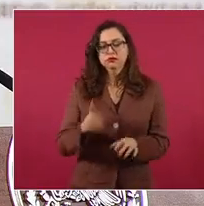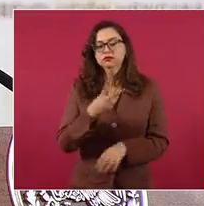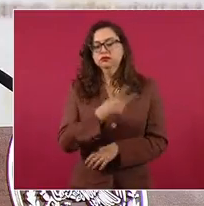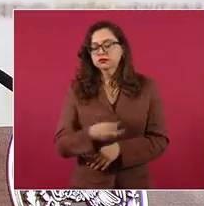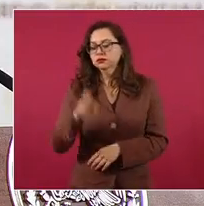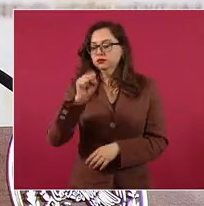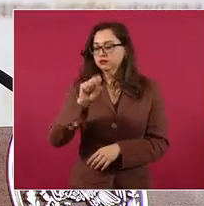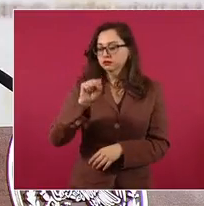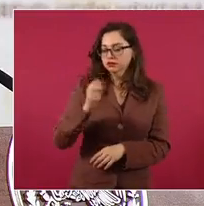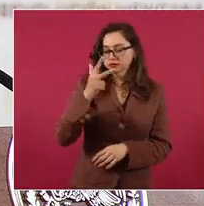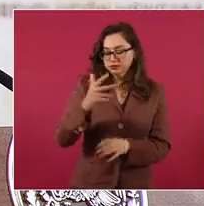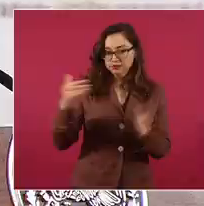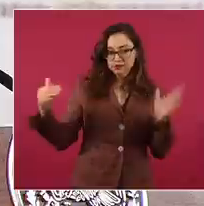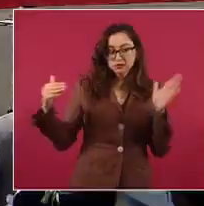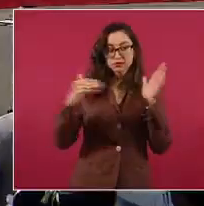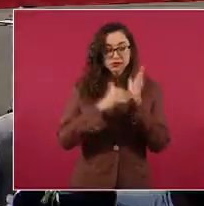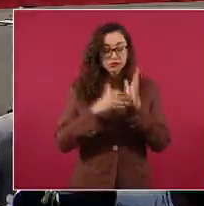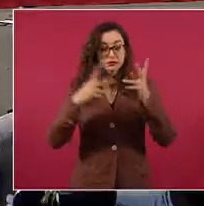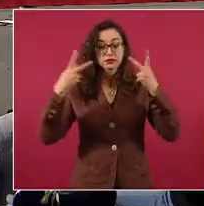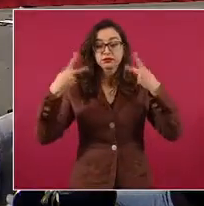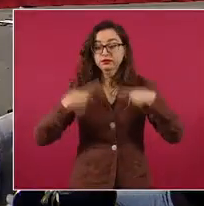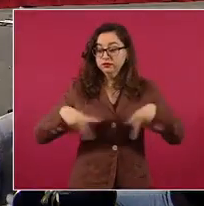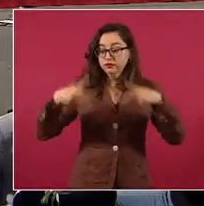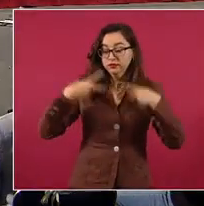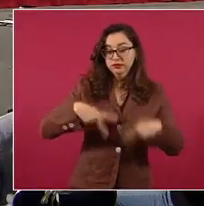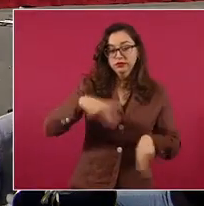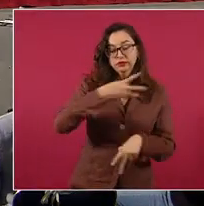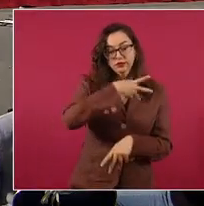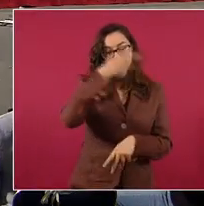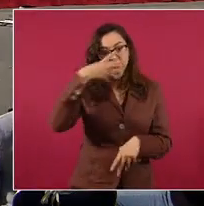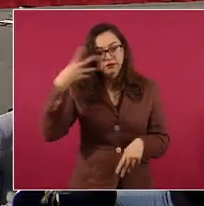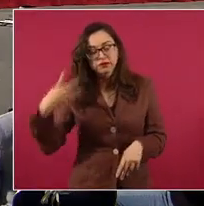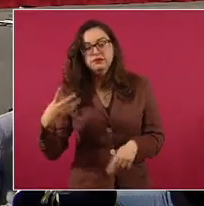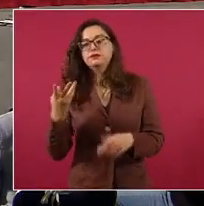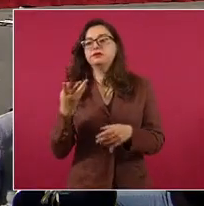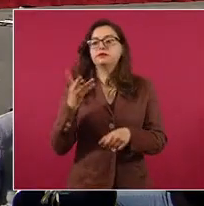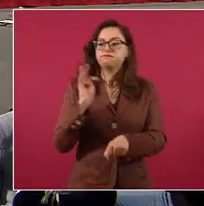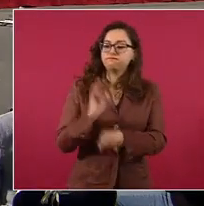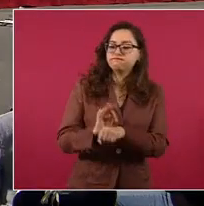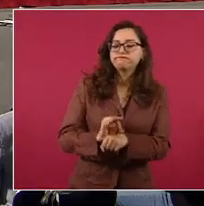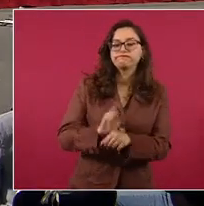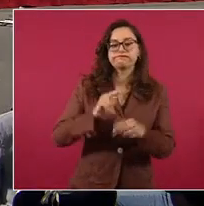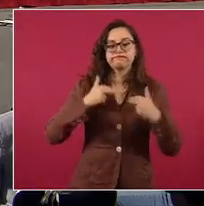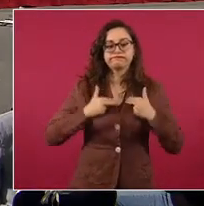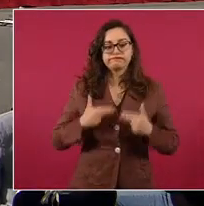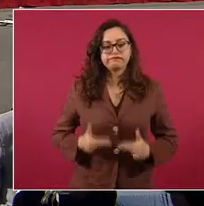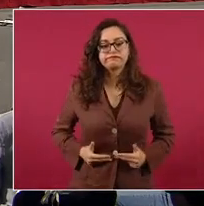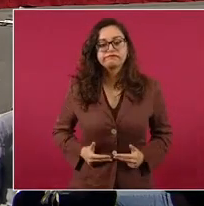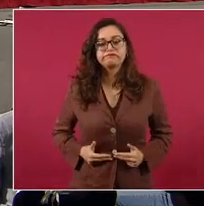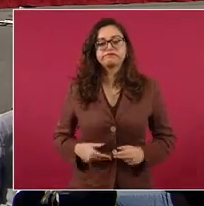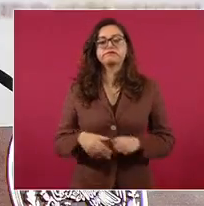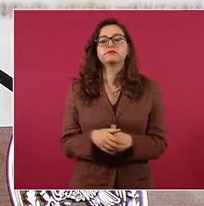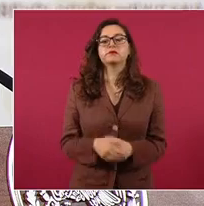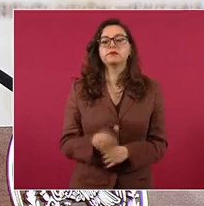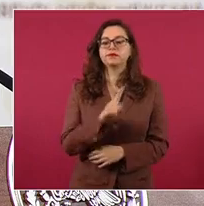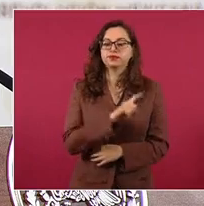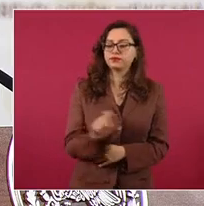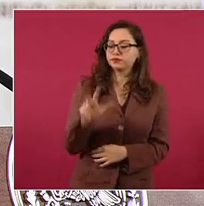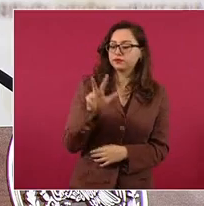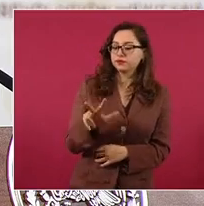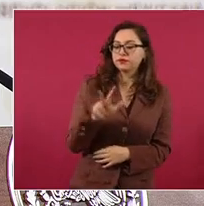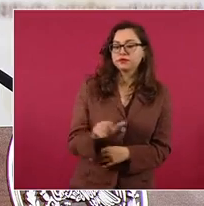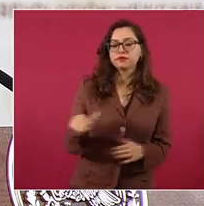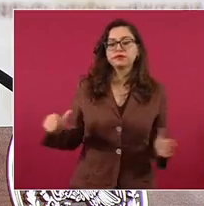268.000 son gente que ha recibido visas humanitarias en nuestro país,